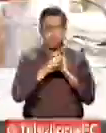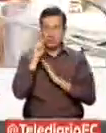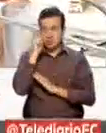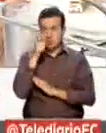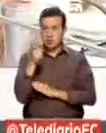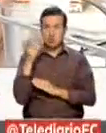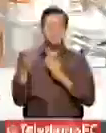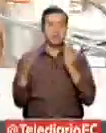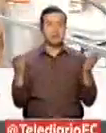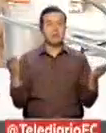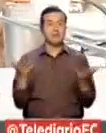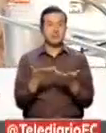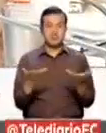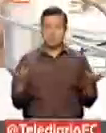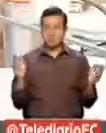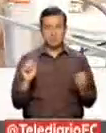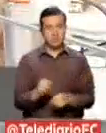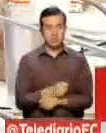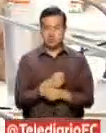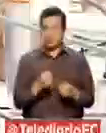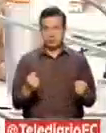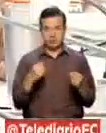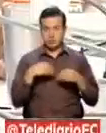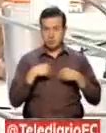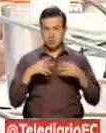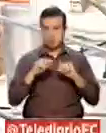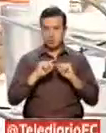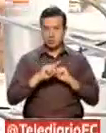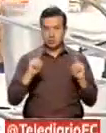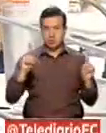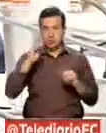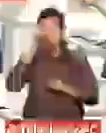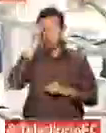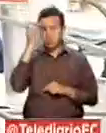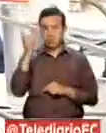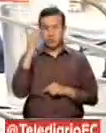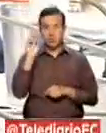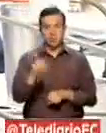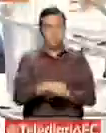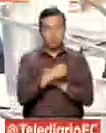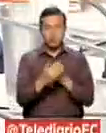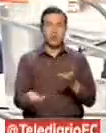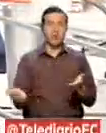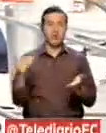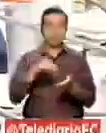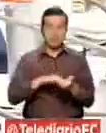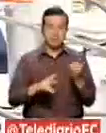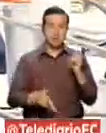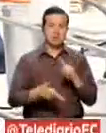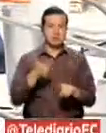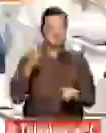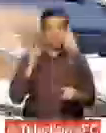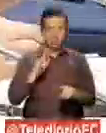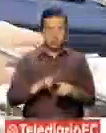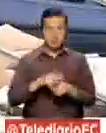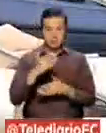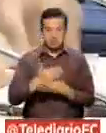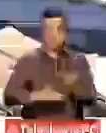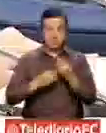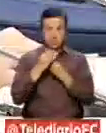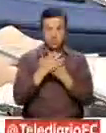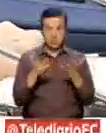fiscal no puede ser posible, porque no se puede repetir un tercer informe que ya se hizo.